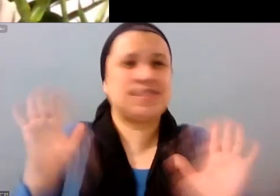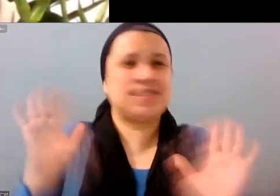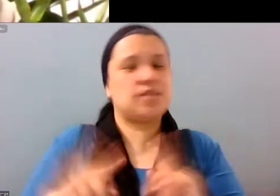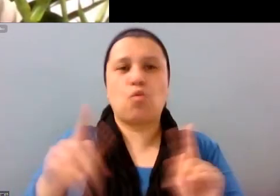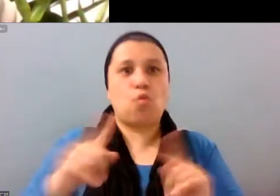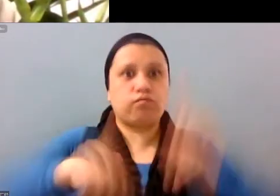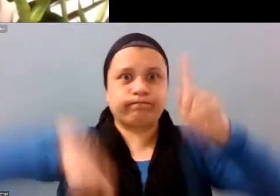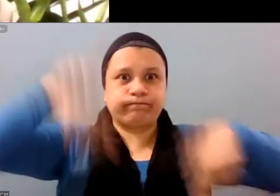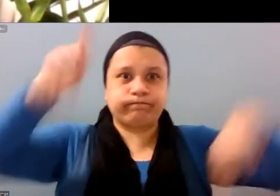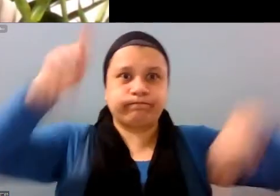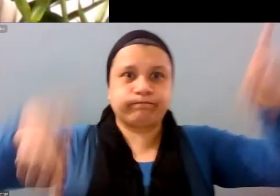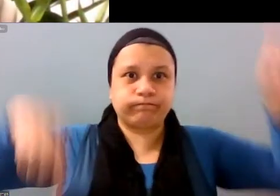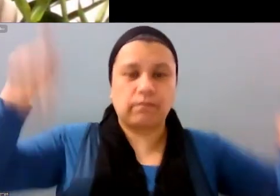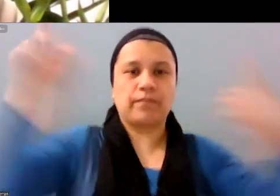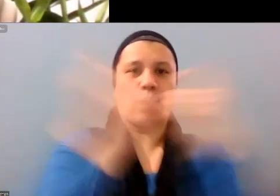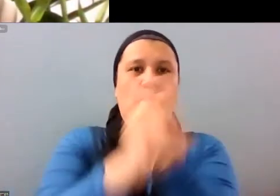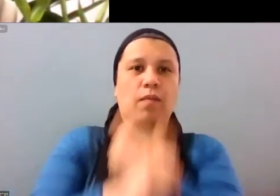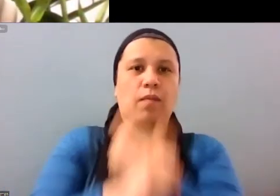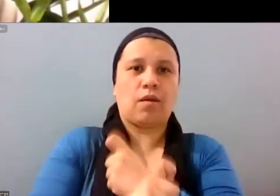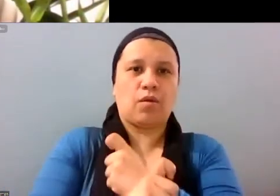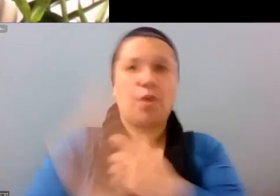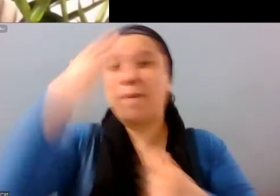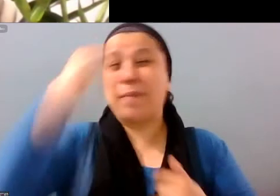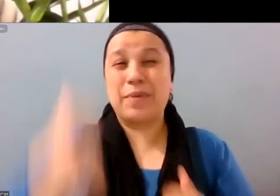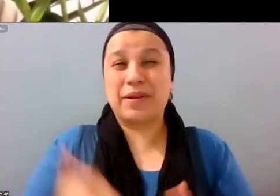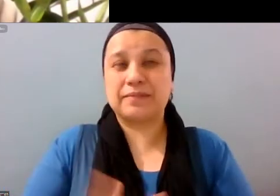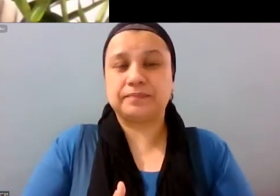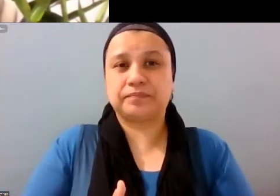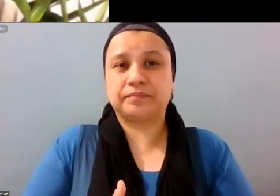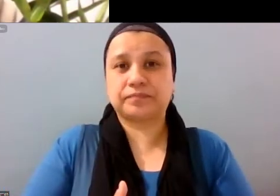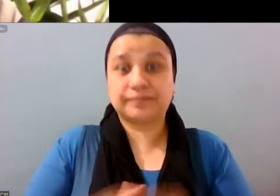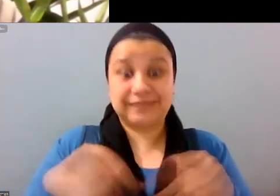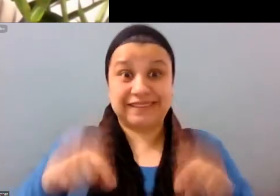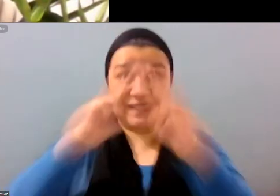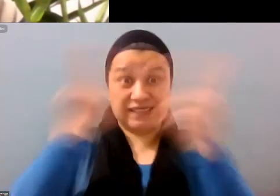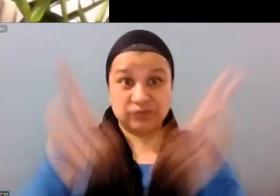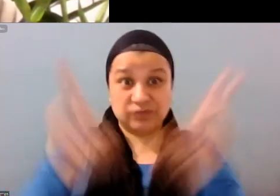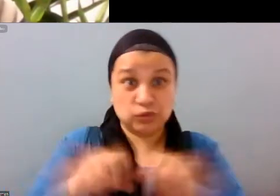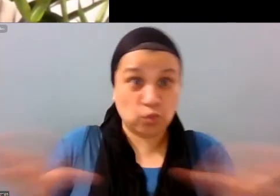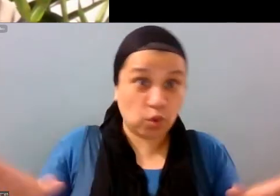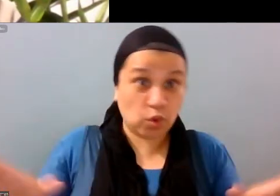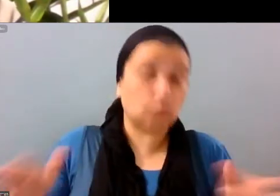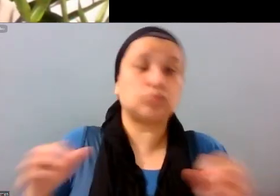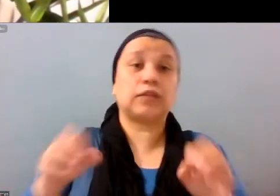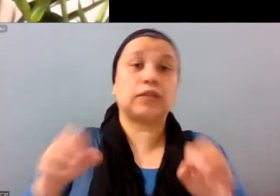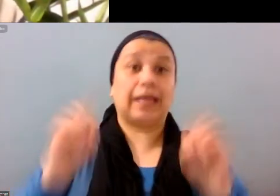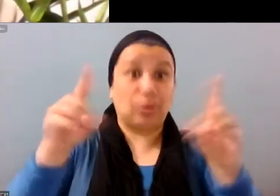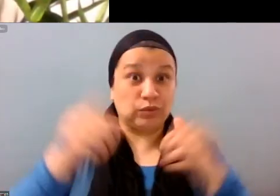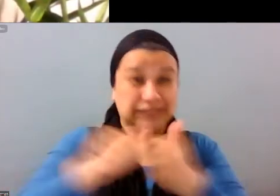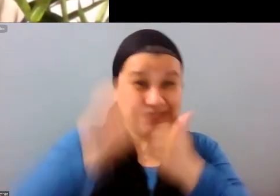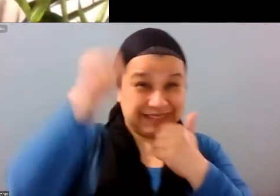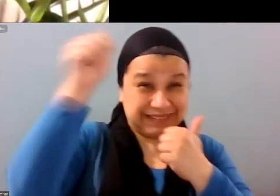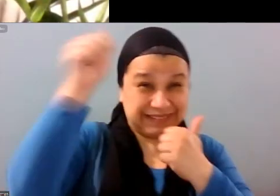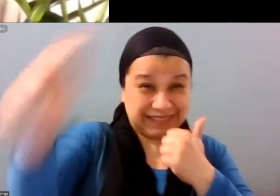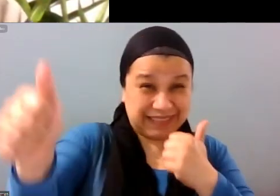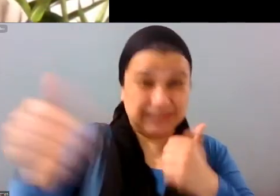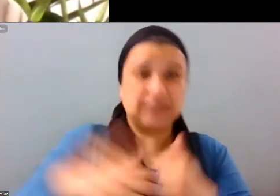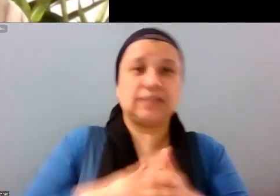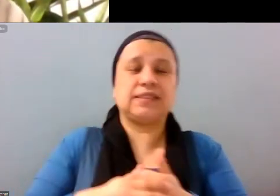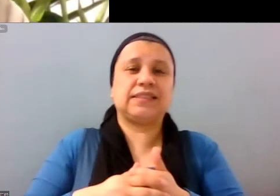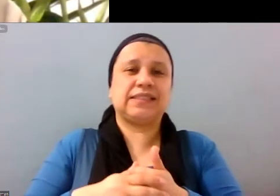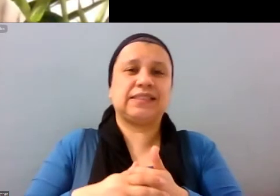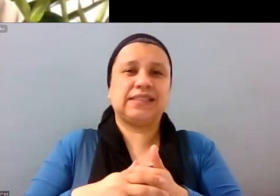complejo ¿por qué? porque la virtualidad o la educación a distancia no funciona igual